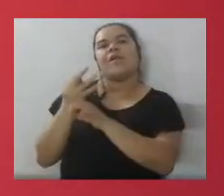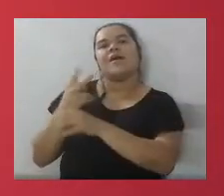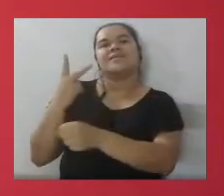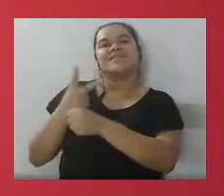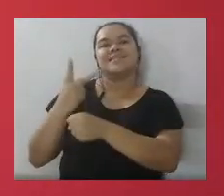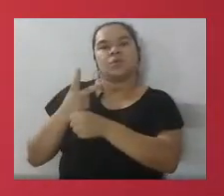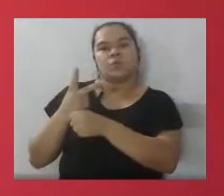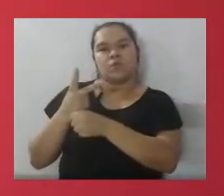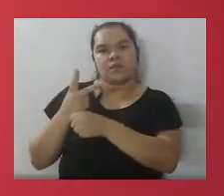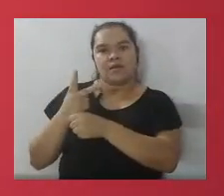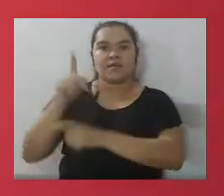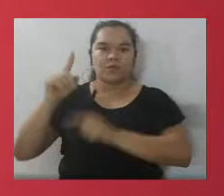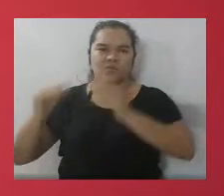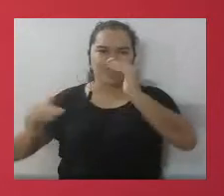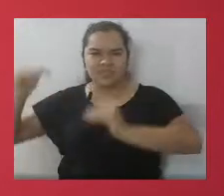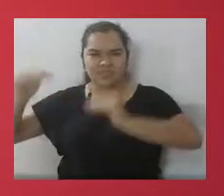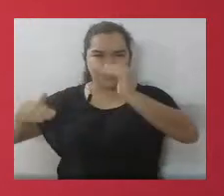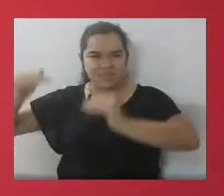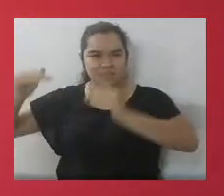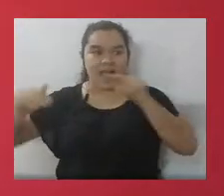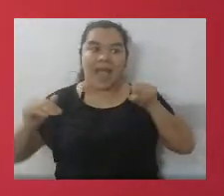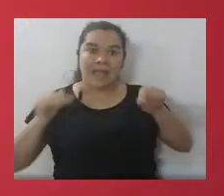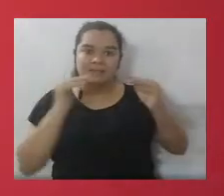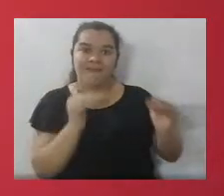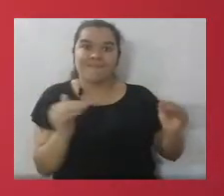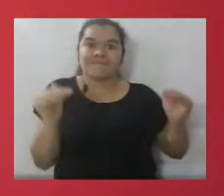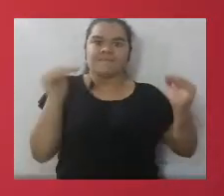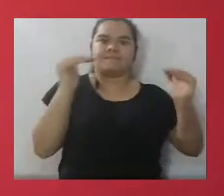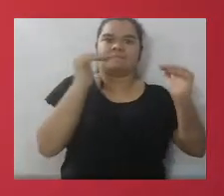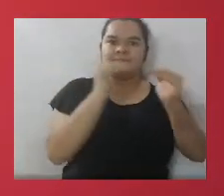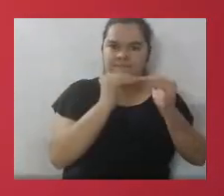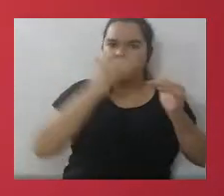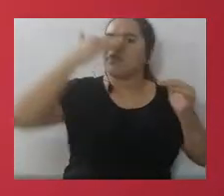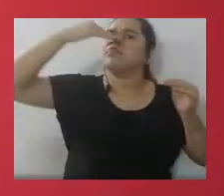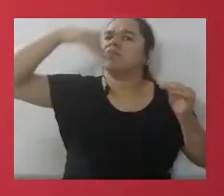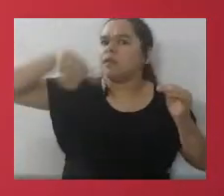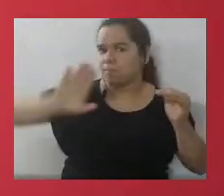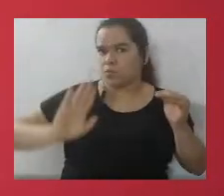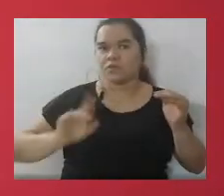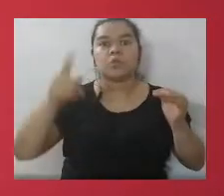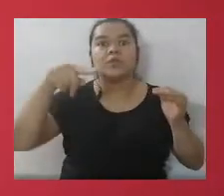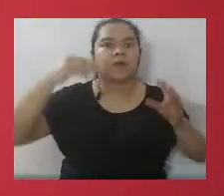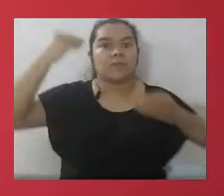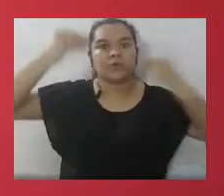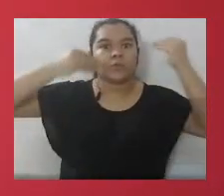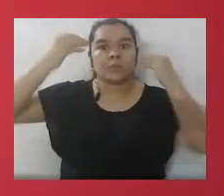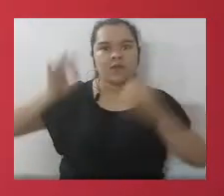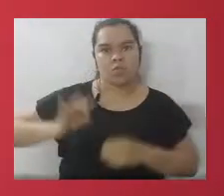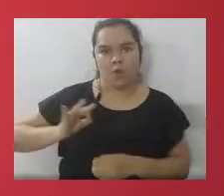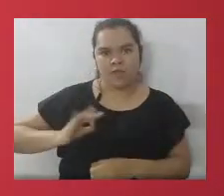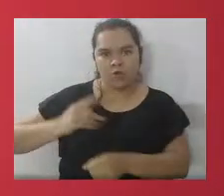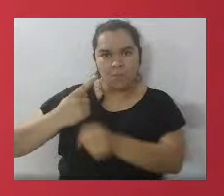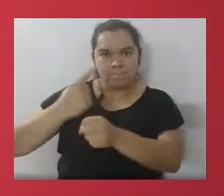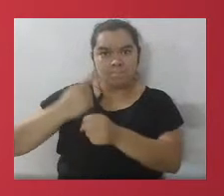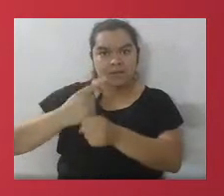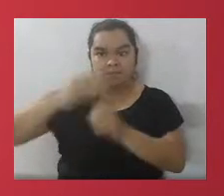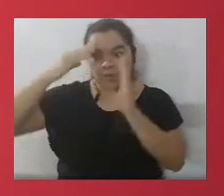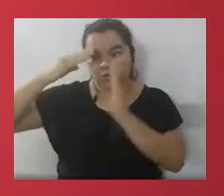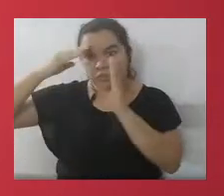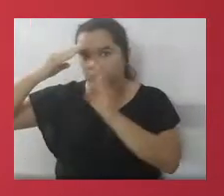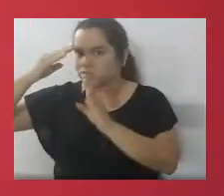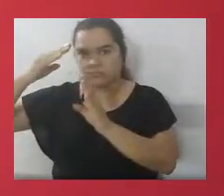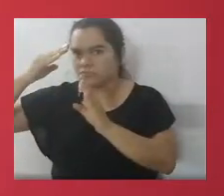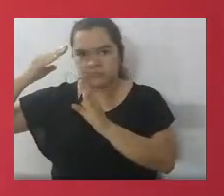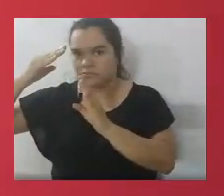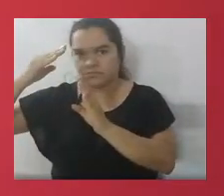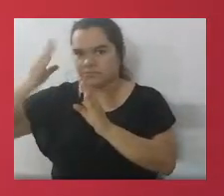seguramente no se ocupen tanto de estudiar lo que va a venir, porque como dijeron los profesores, ellos se están preparando